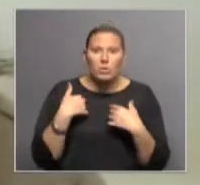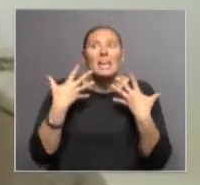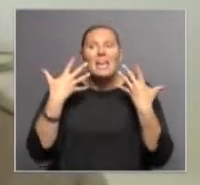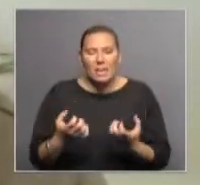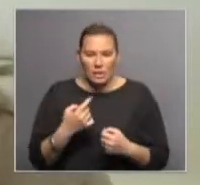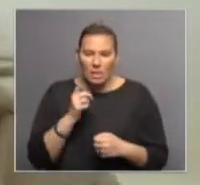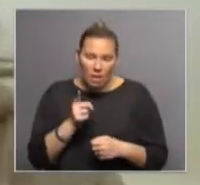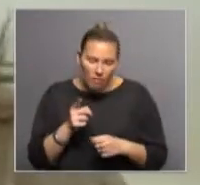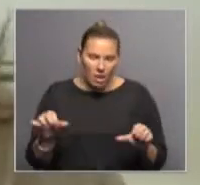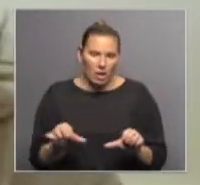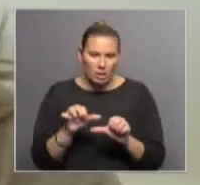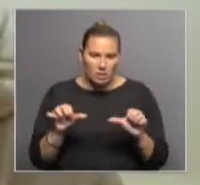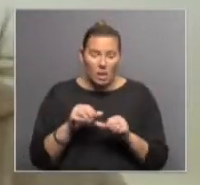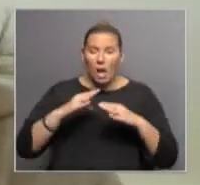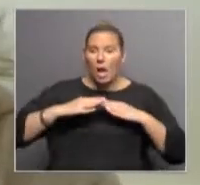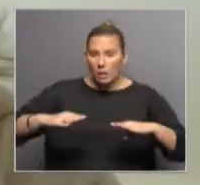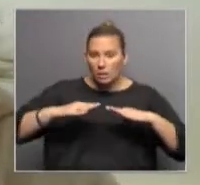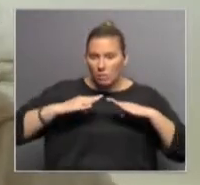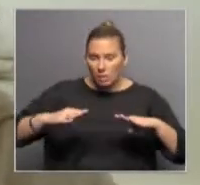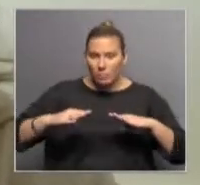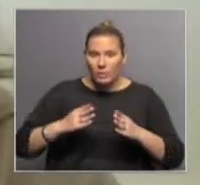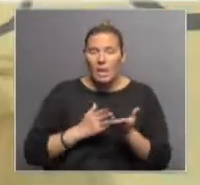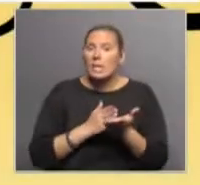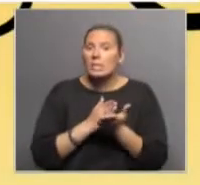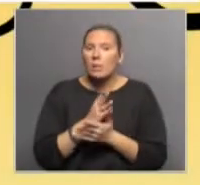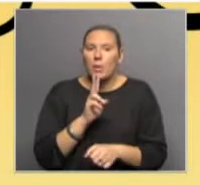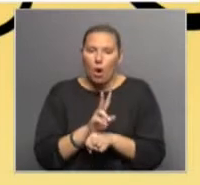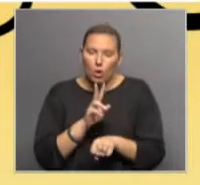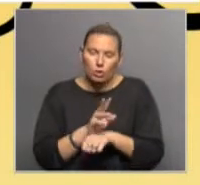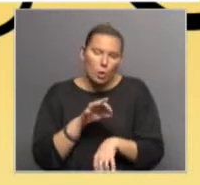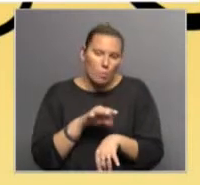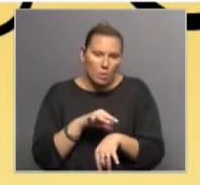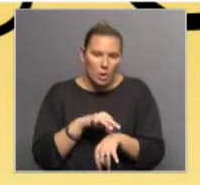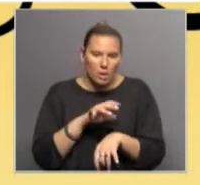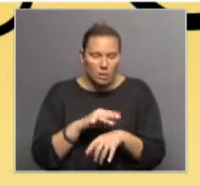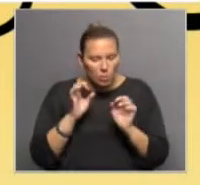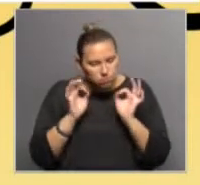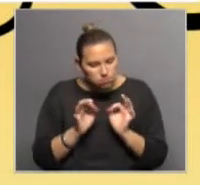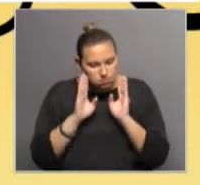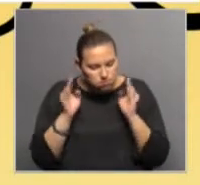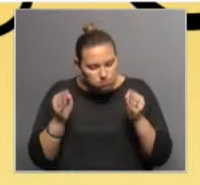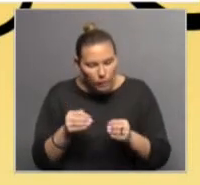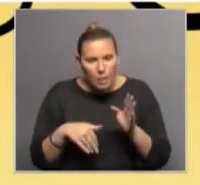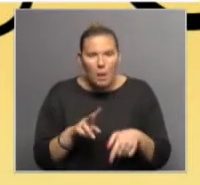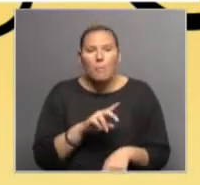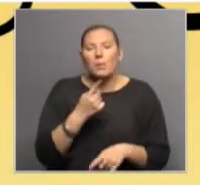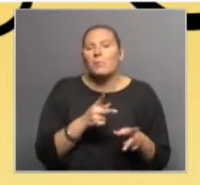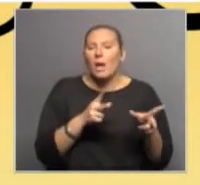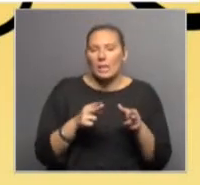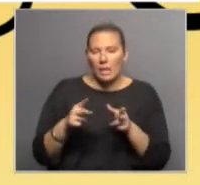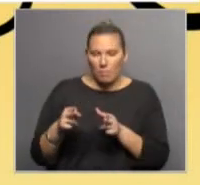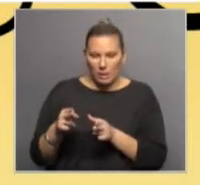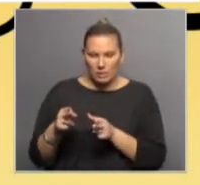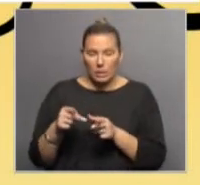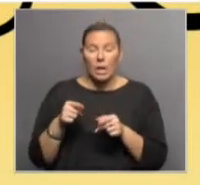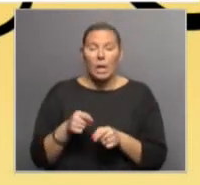deseable claro. hacer actividad Sí, física, siempre con control médico sí, muy estricto, sobre todo en las primeras etapas. claro. Y